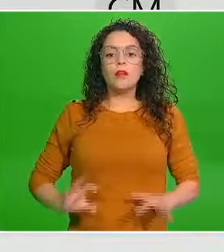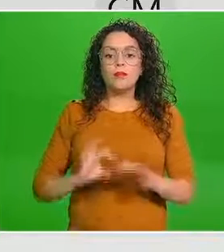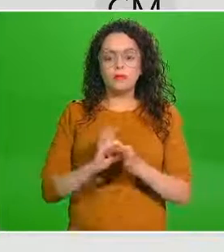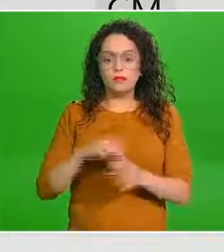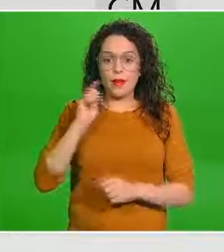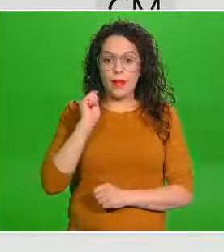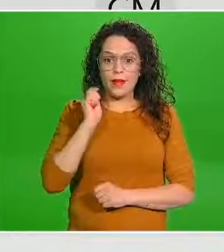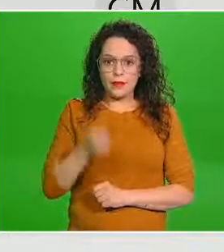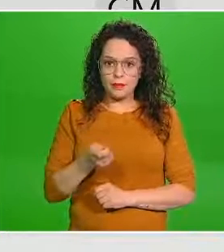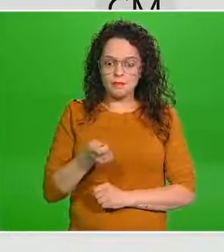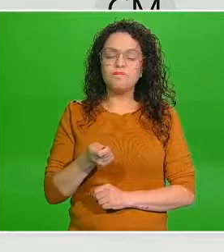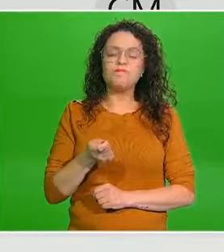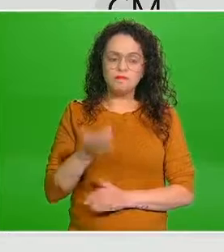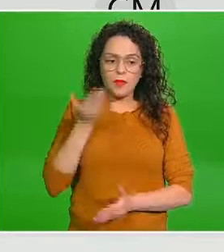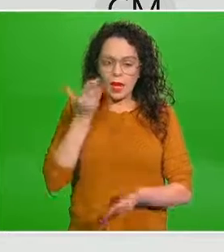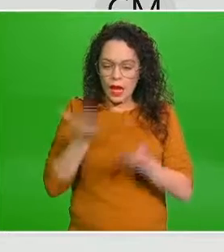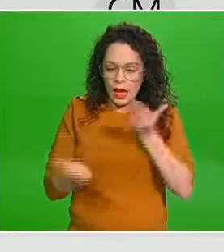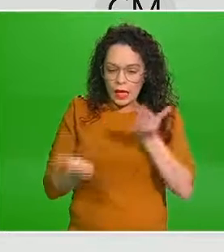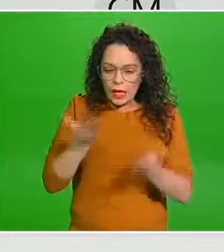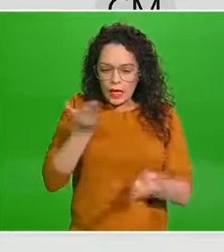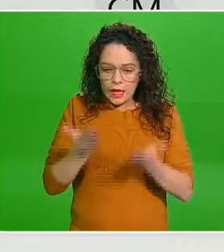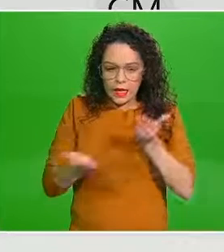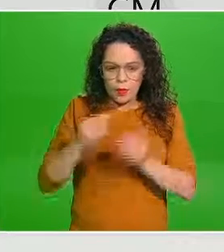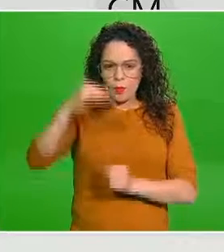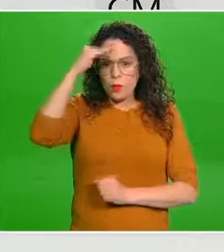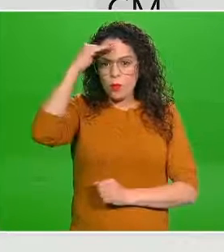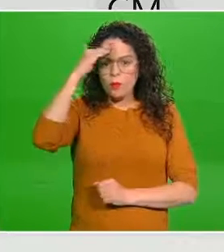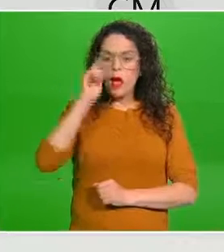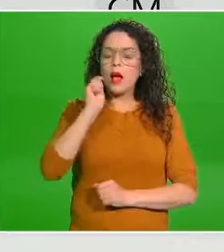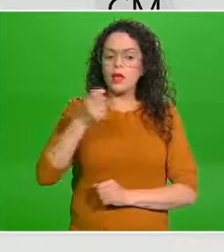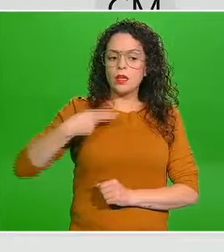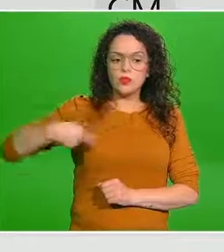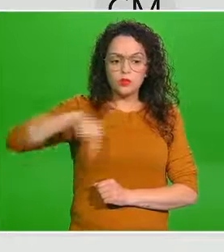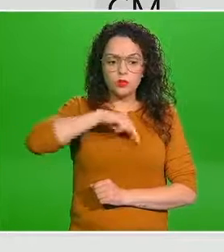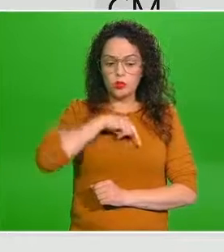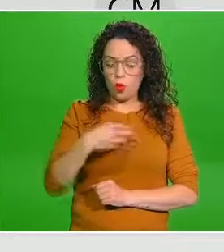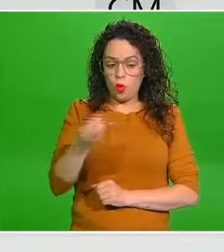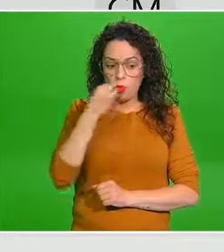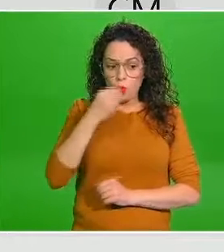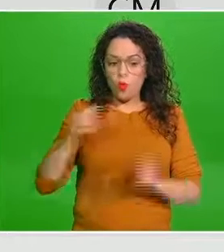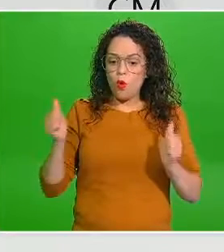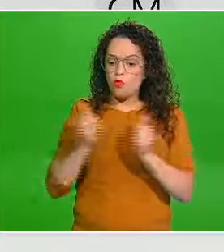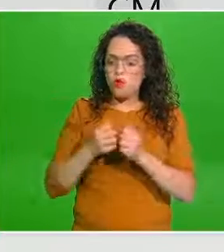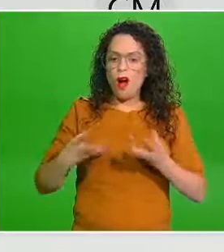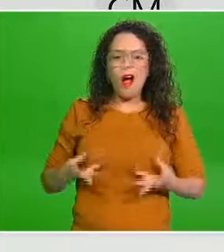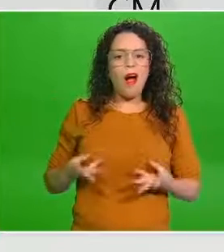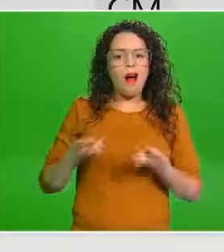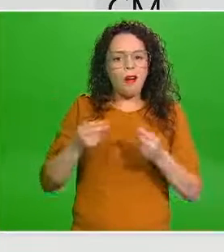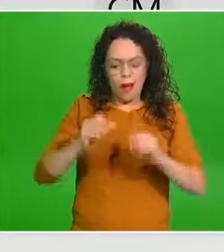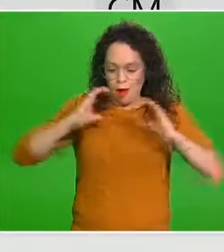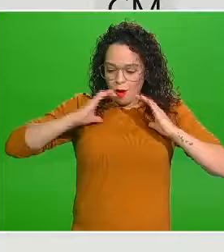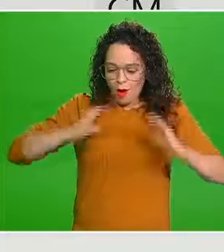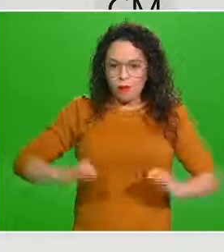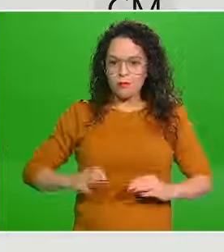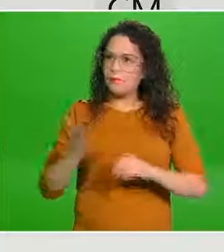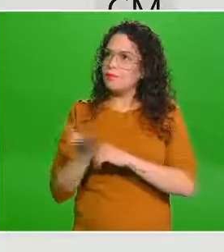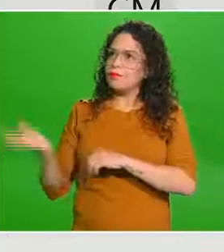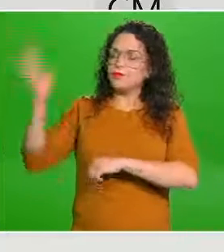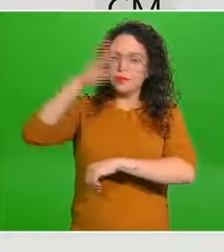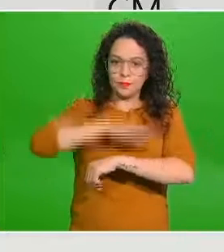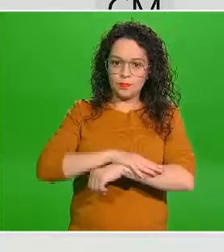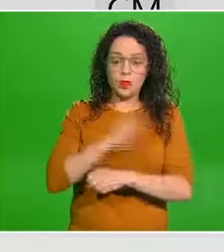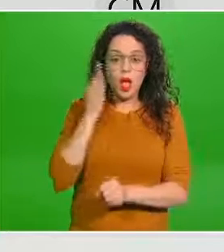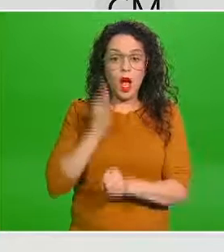decir, debemos de hacer un equilibrio entre lo que consumimos con lo que gastamos, ¿sí? En pandemia, con las medidas